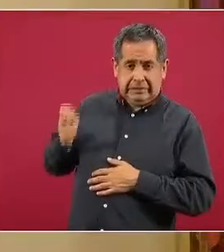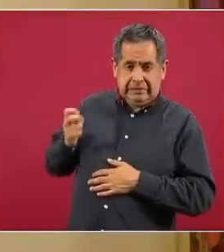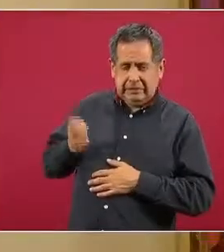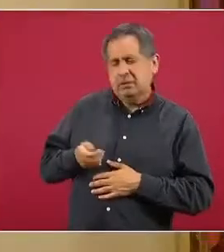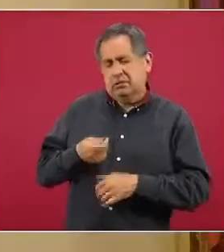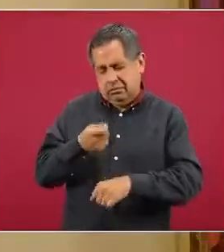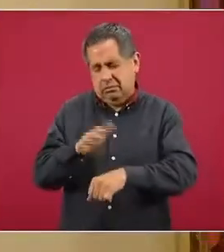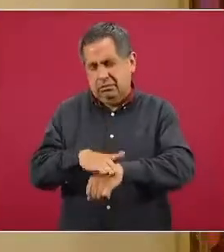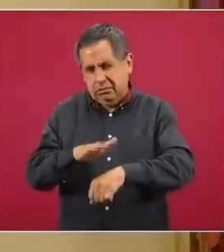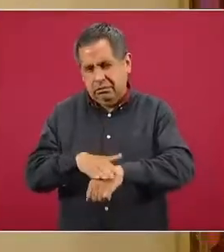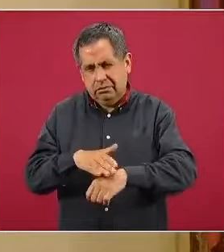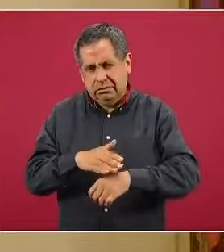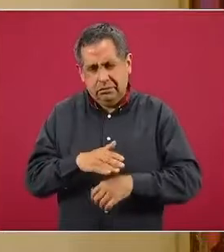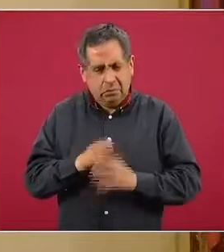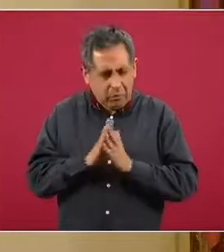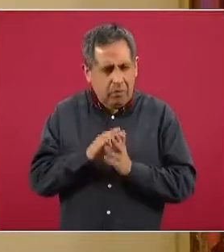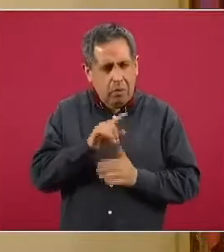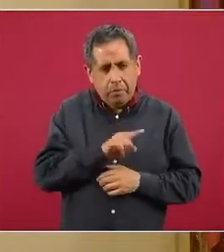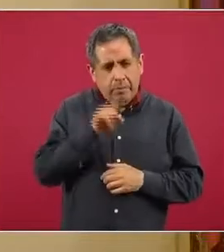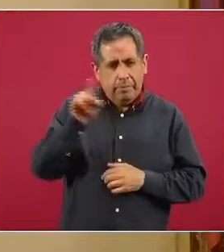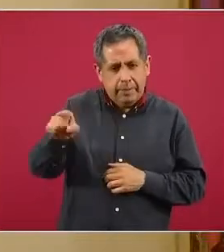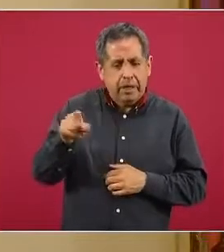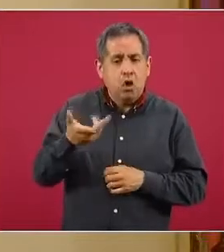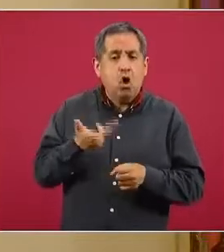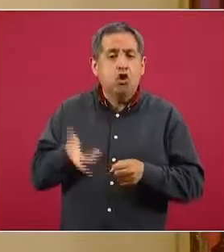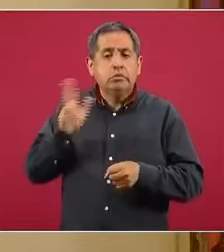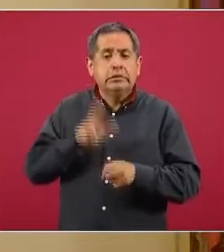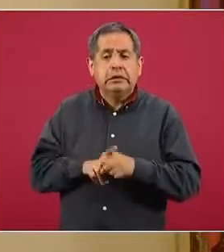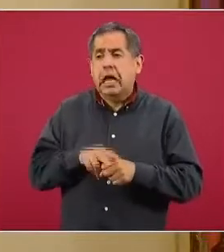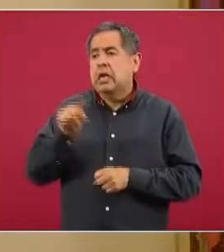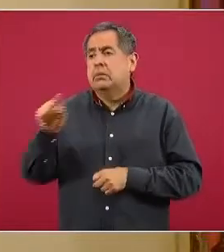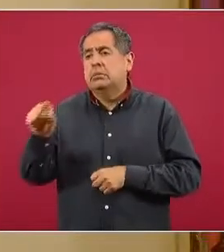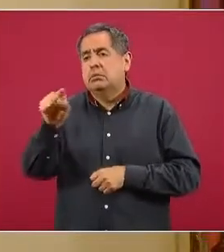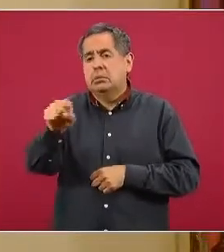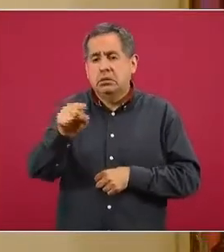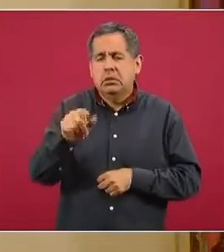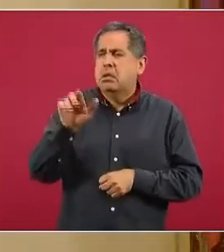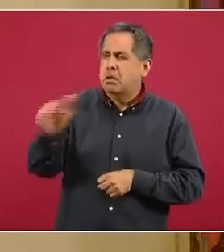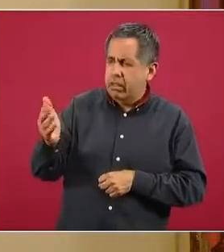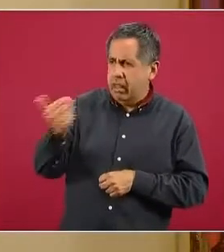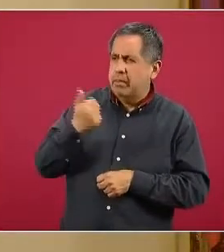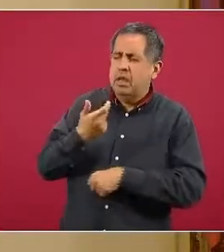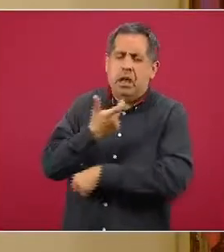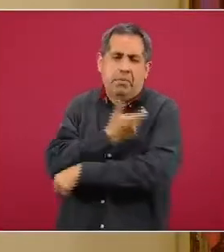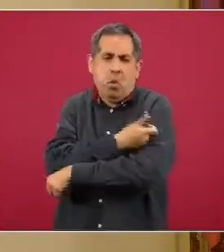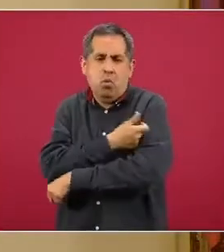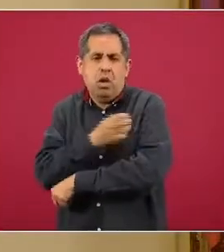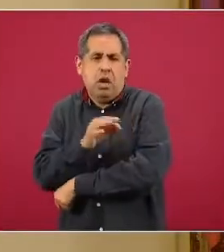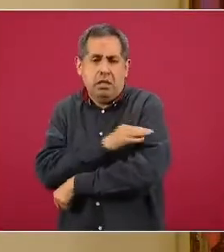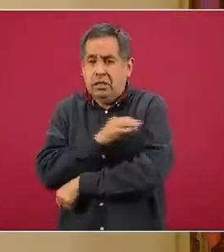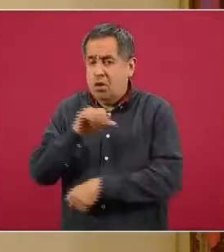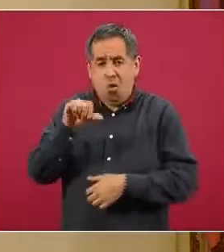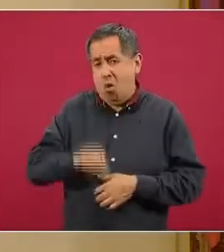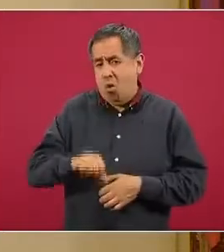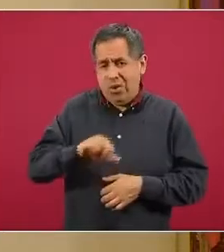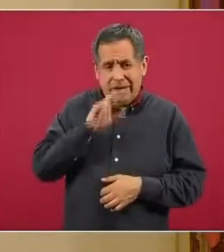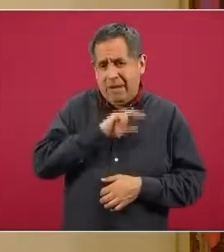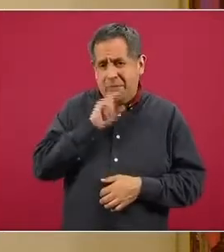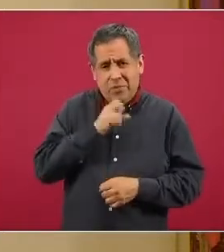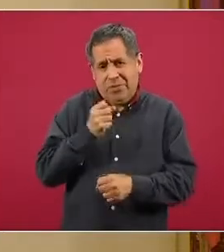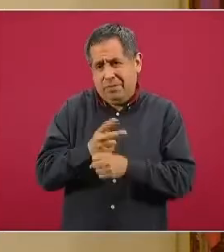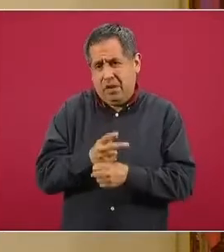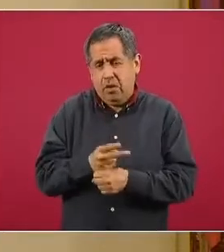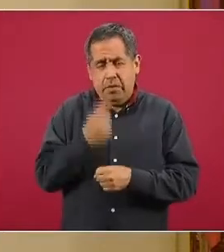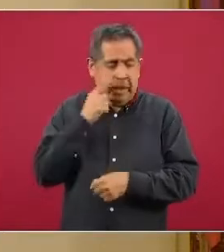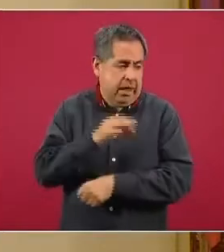hacerles un llamado que acudan a las unidades de salud a demandar la vacuna lo antes posible para que